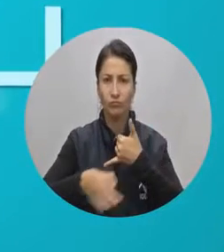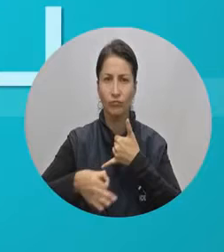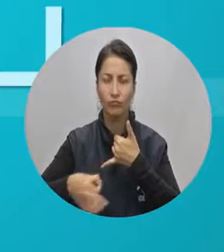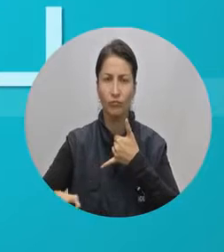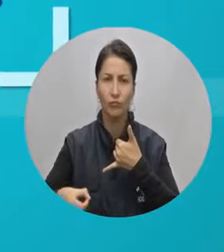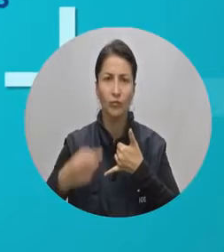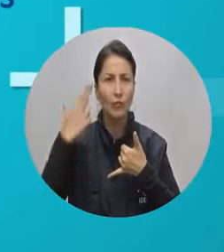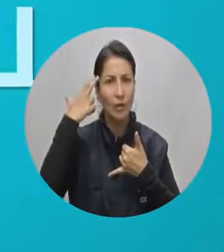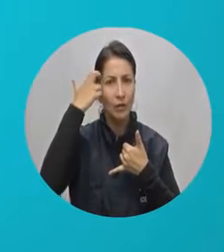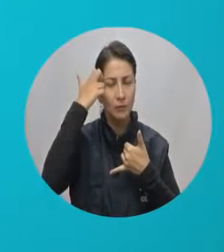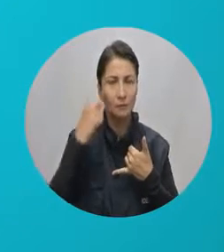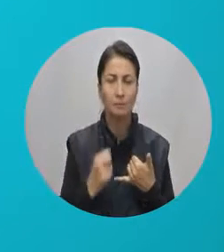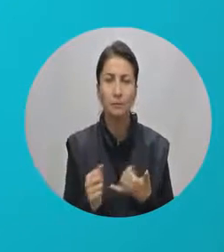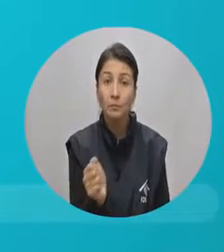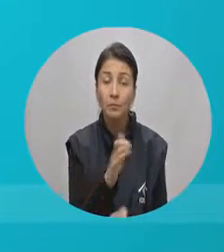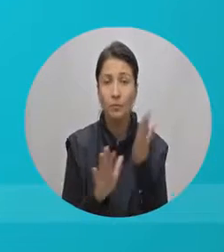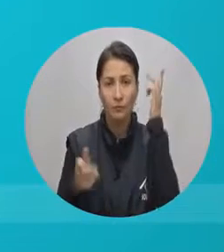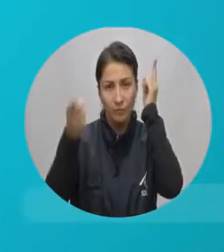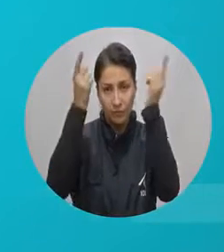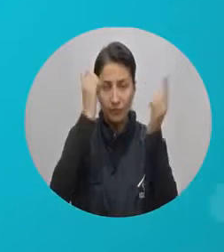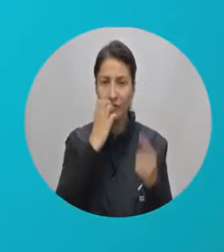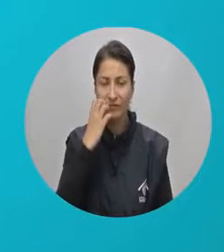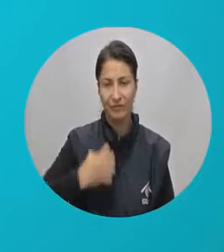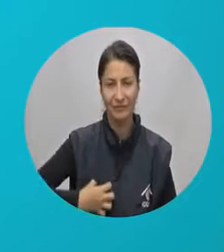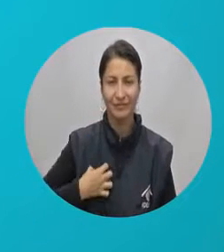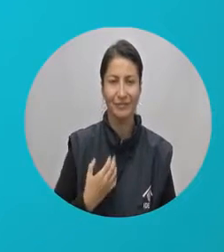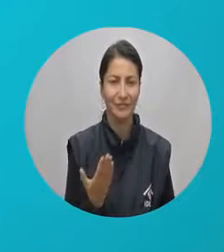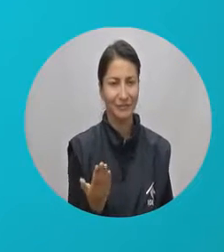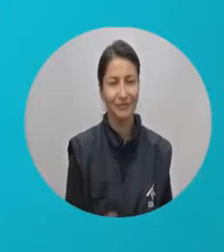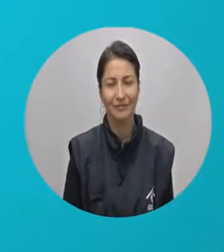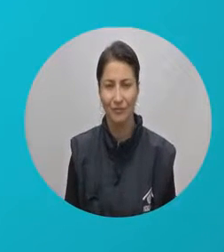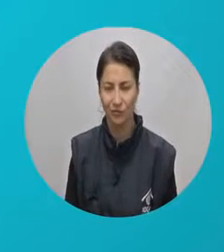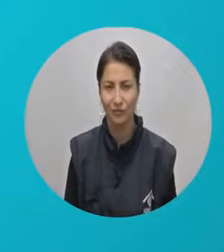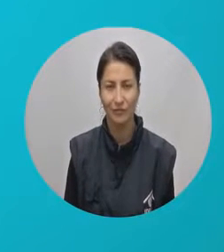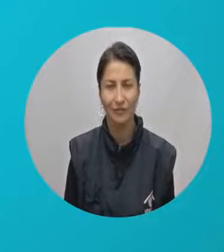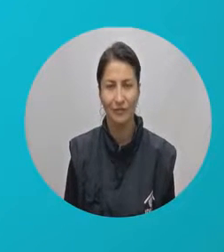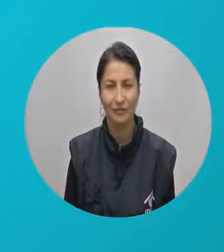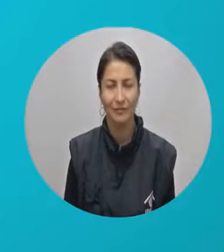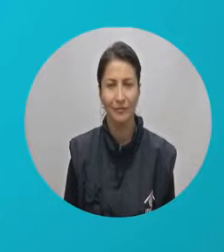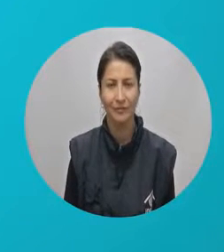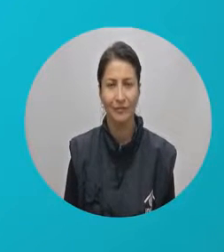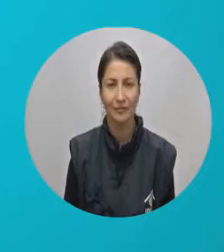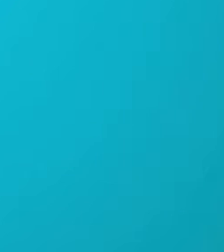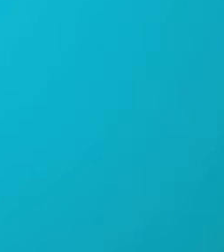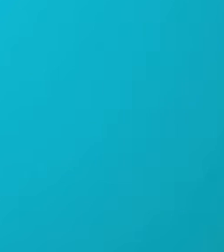y alertas a nivel municipal. Disponible gratis para iOS y Android.